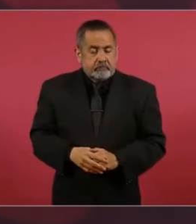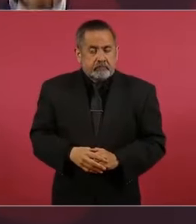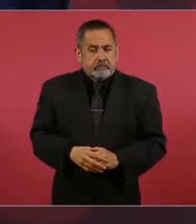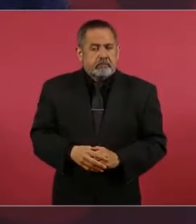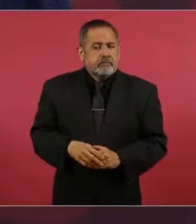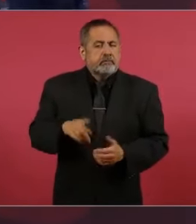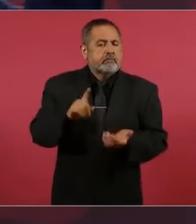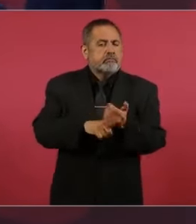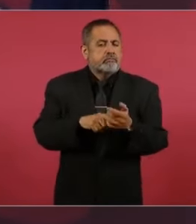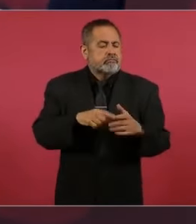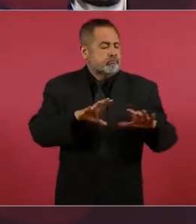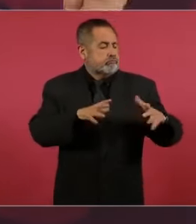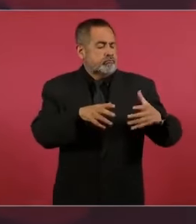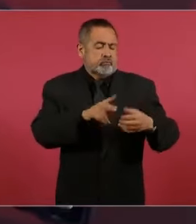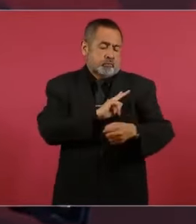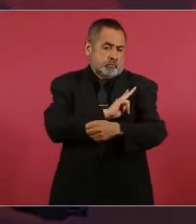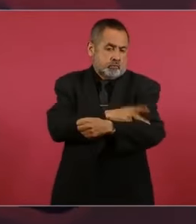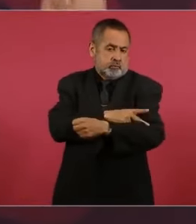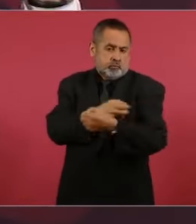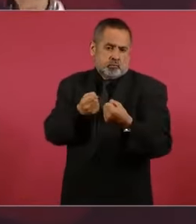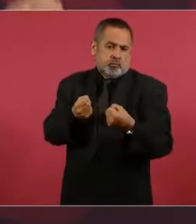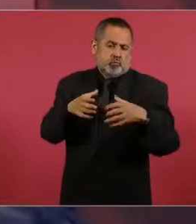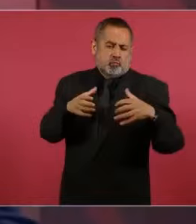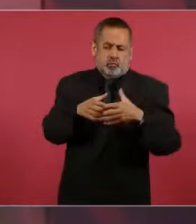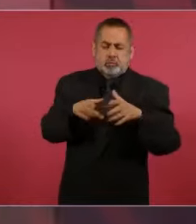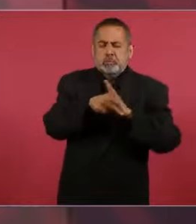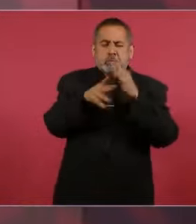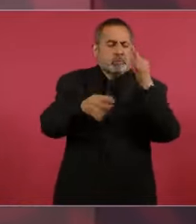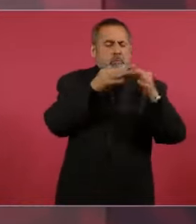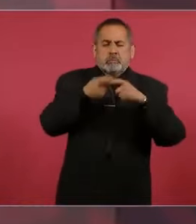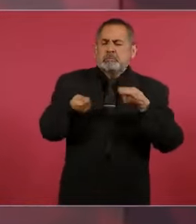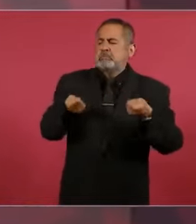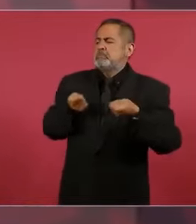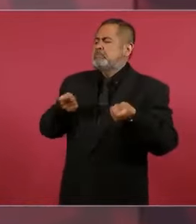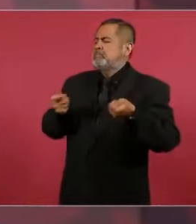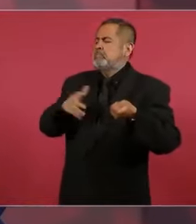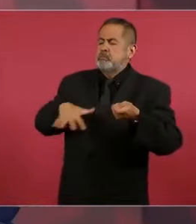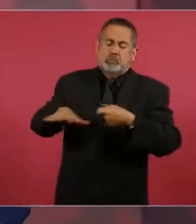el poder que representa lo mediático.